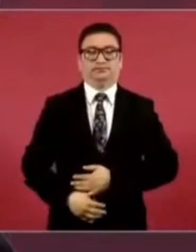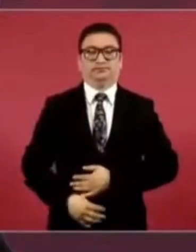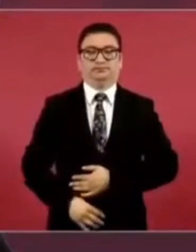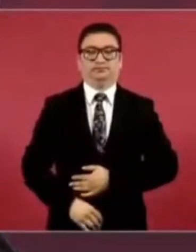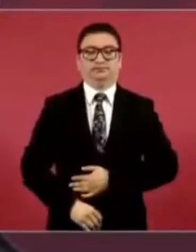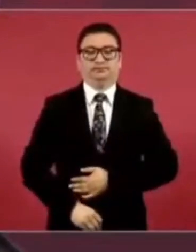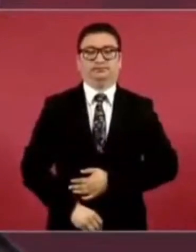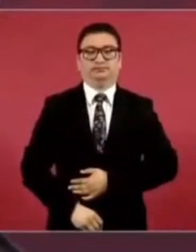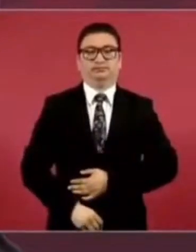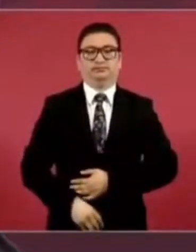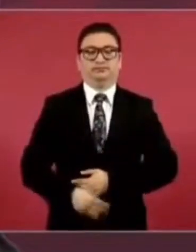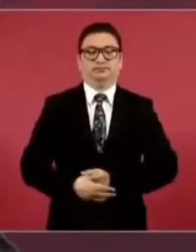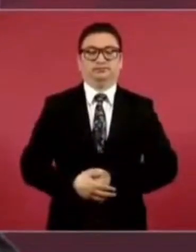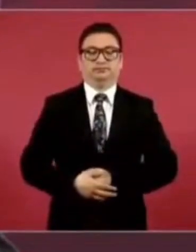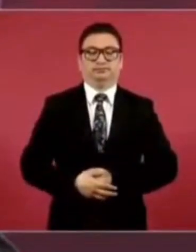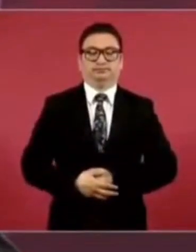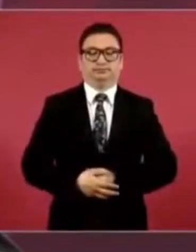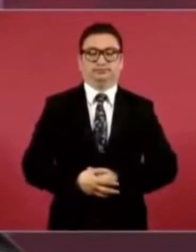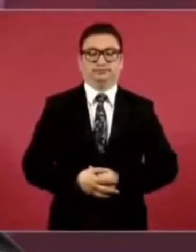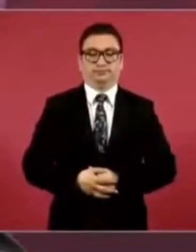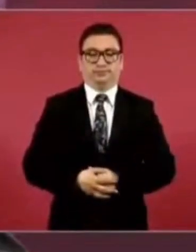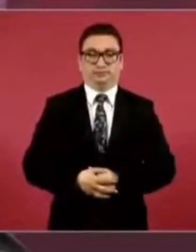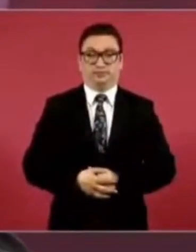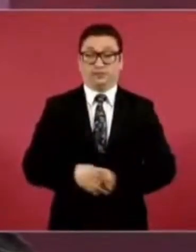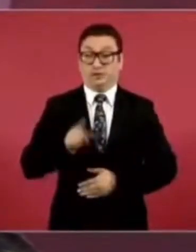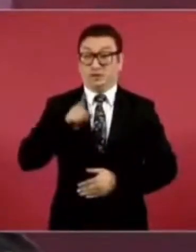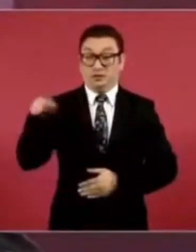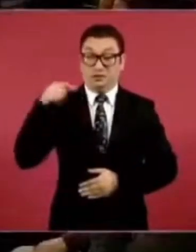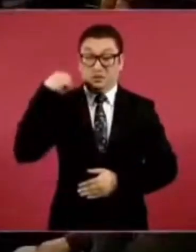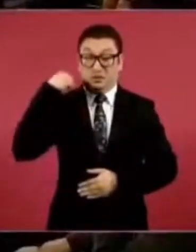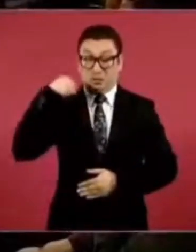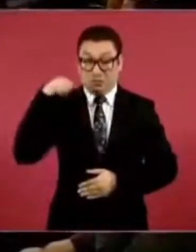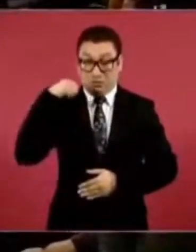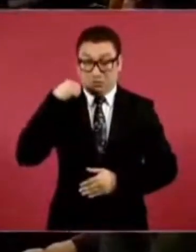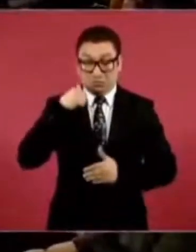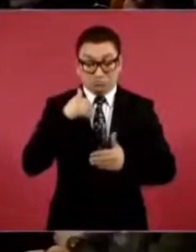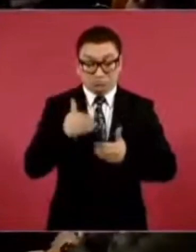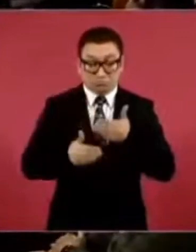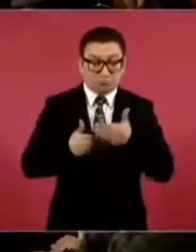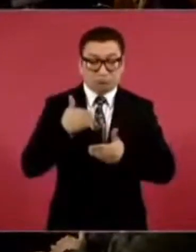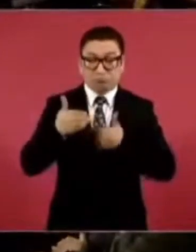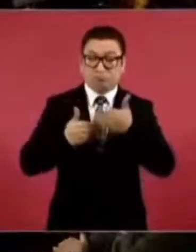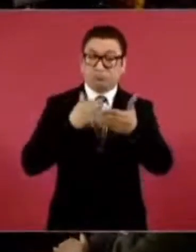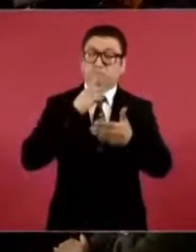Son de los más avanzados.